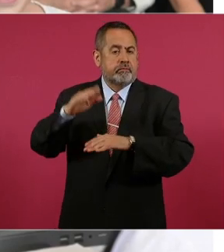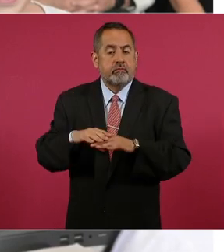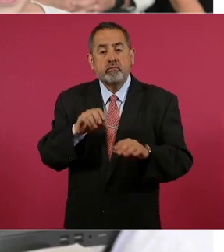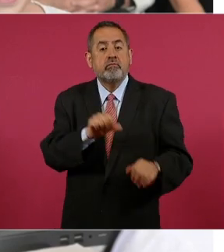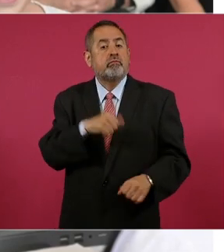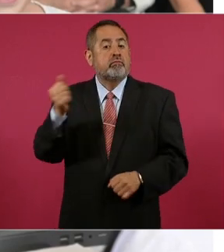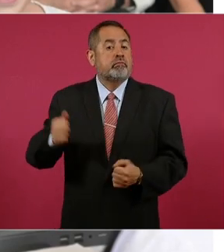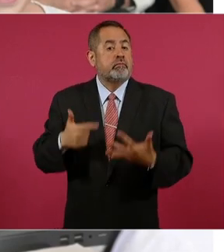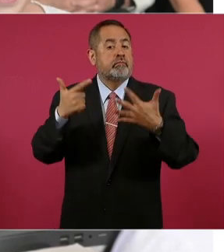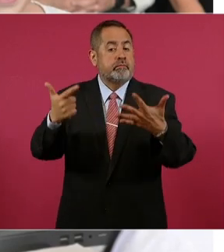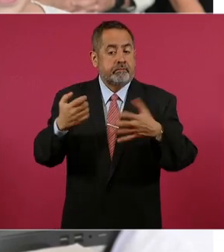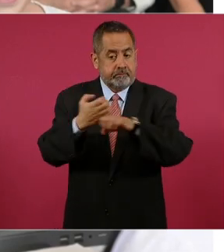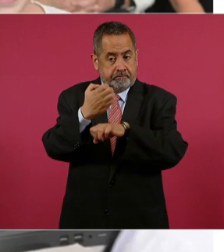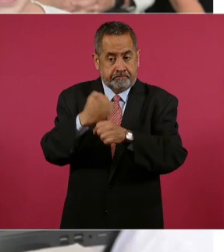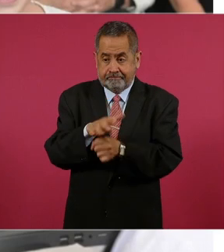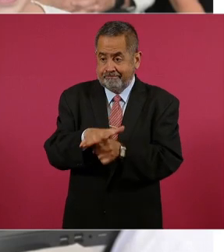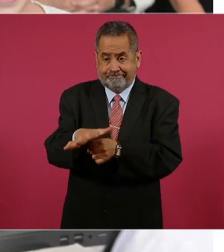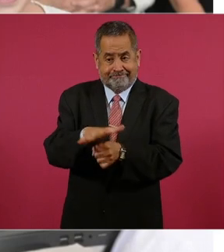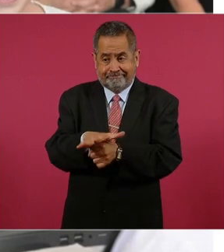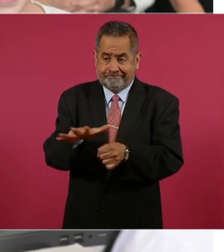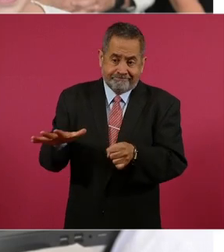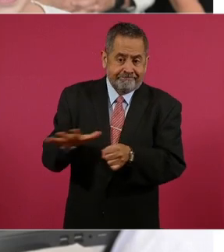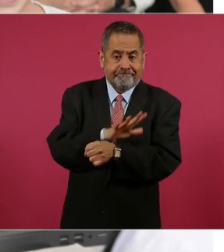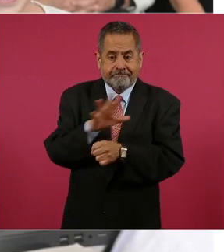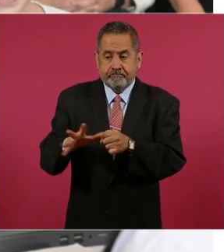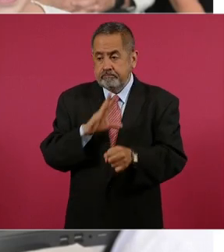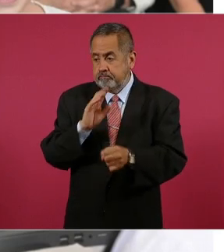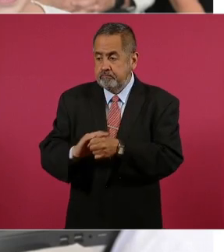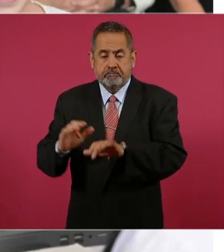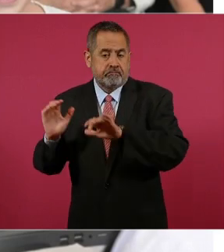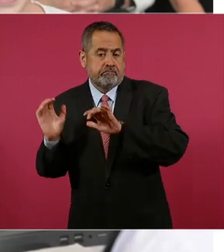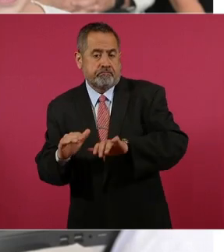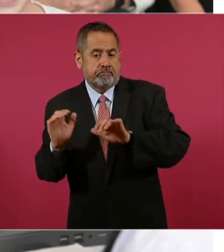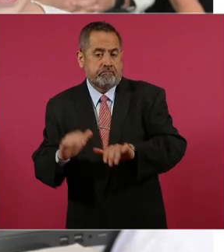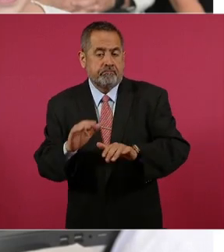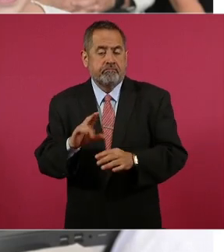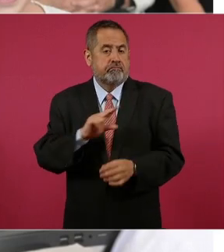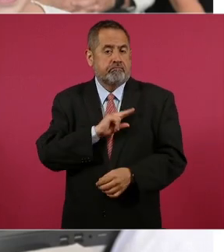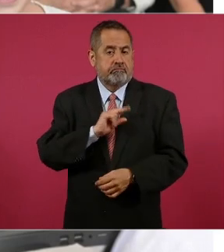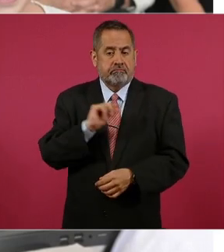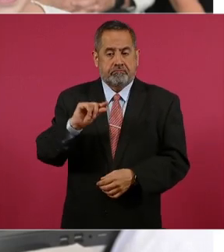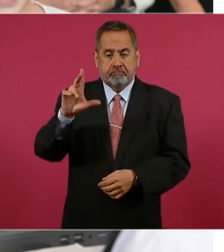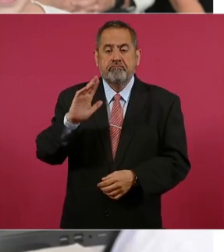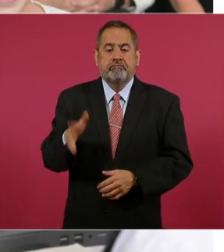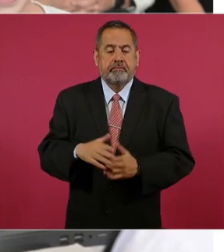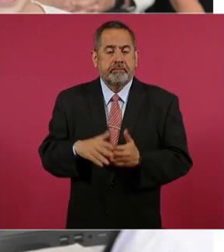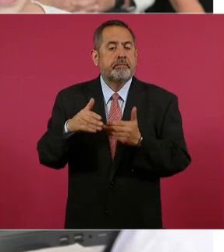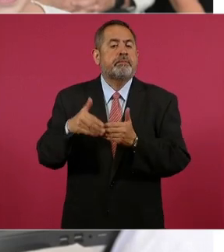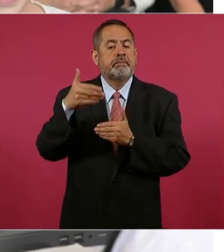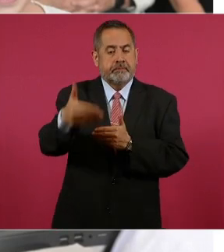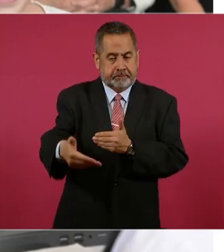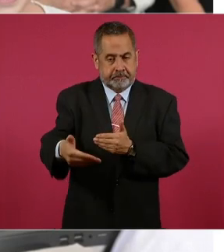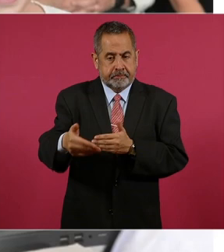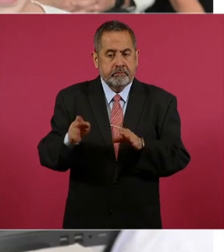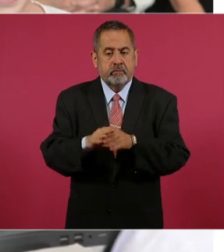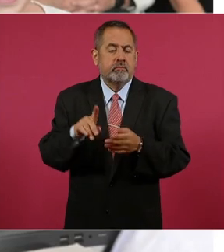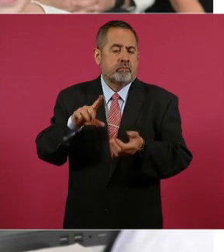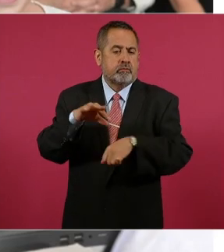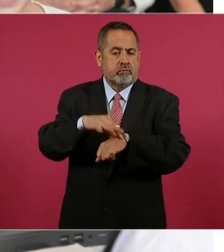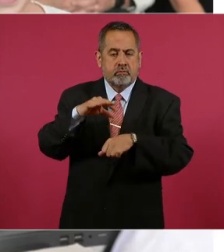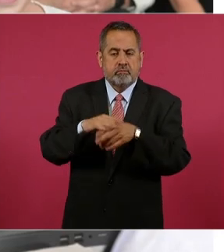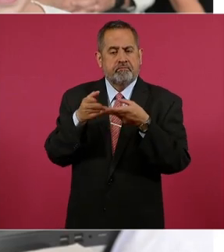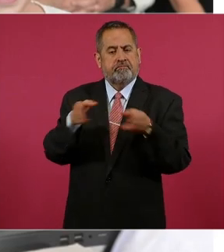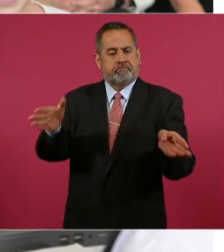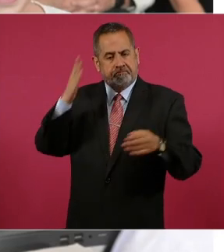cubrieron la totalidad de la demanda que se tenía de médicas y médicos especialistas. La siguiente etapa tiene que ver con médicos generales.